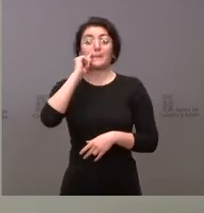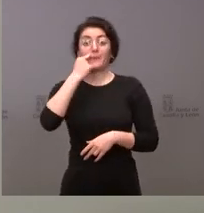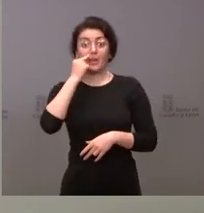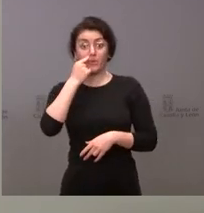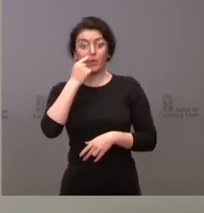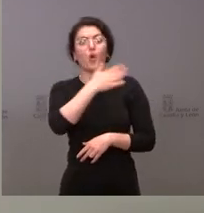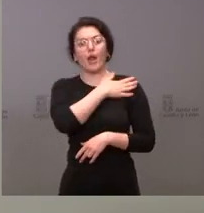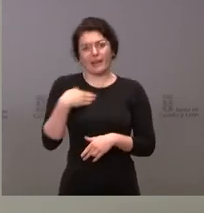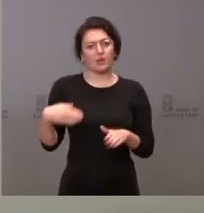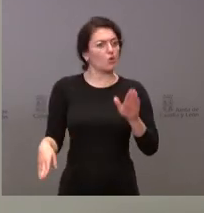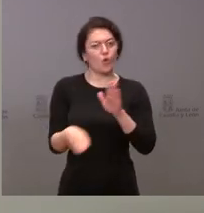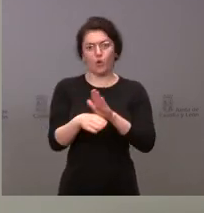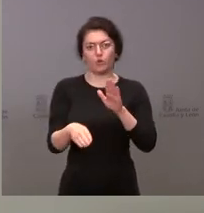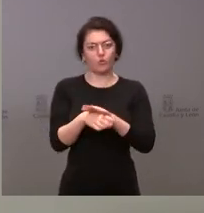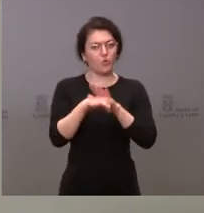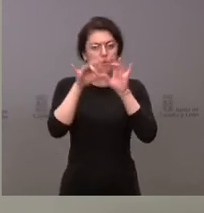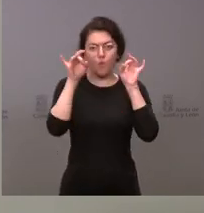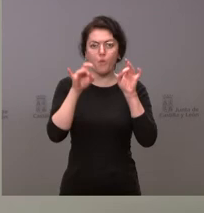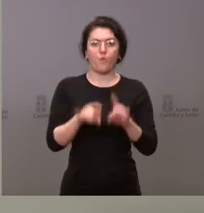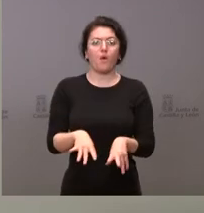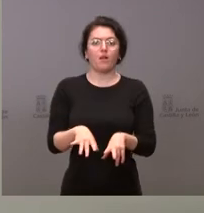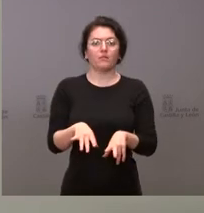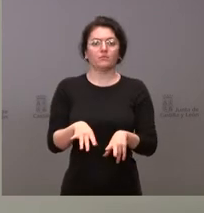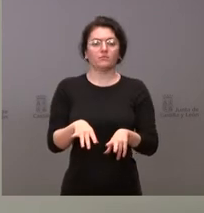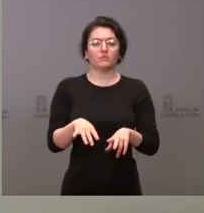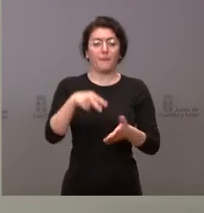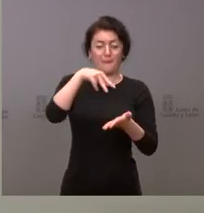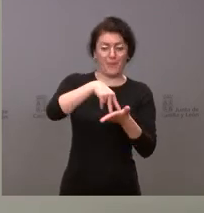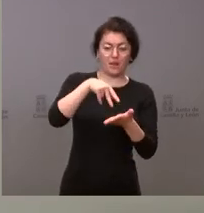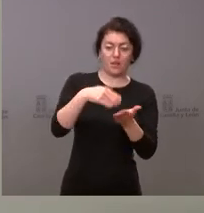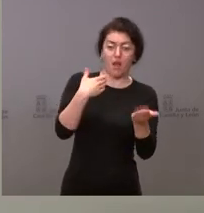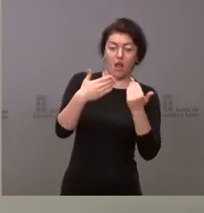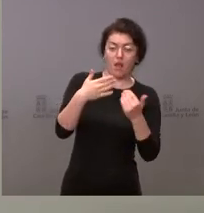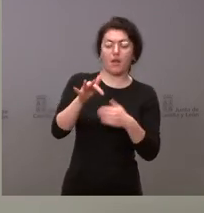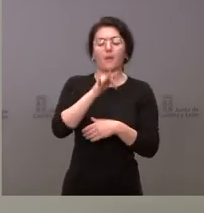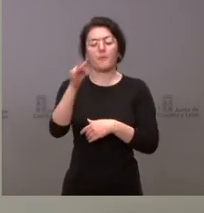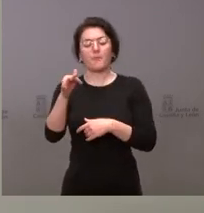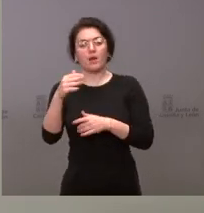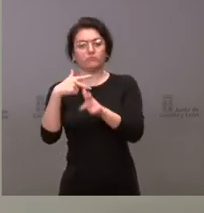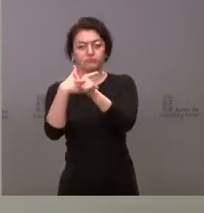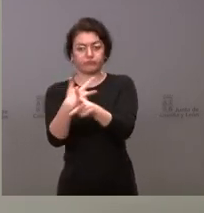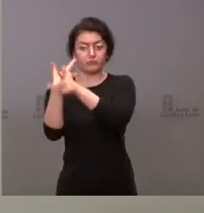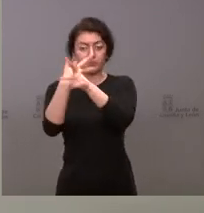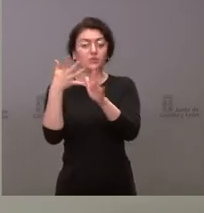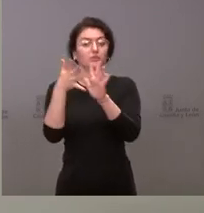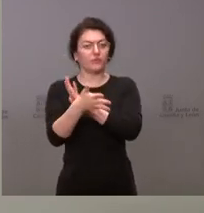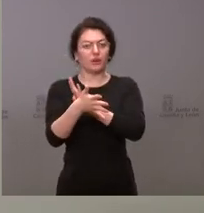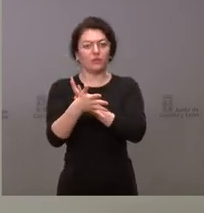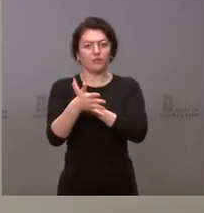es que sea así y por tanto si le puedo confirmar este interés del obrero de castilla y león' de mantener